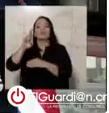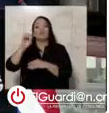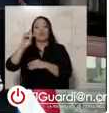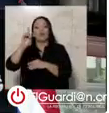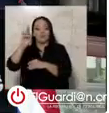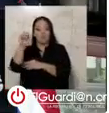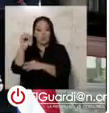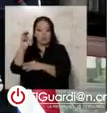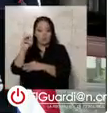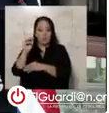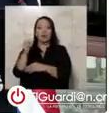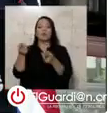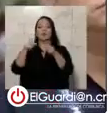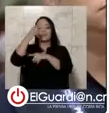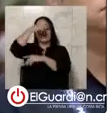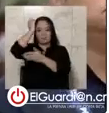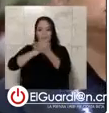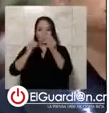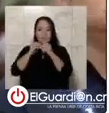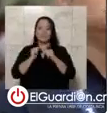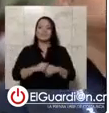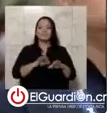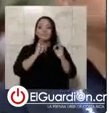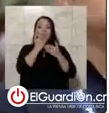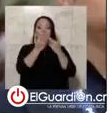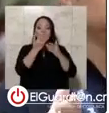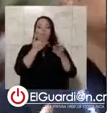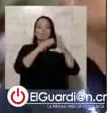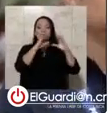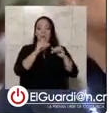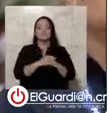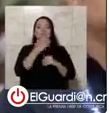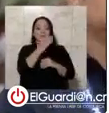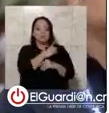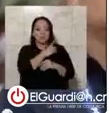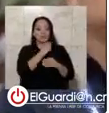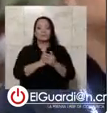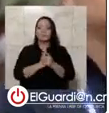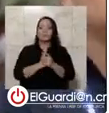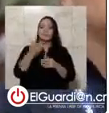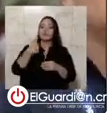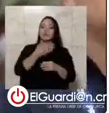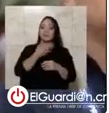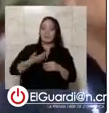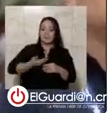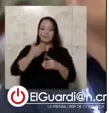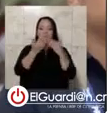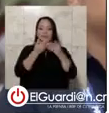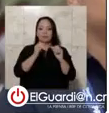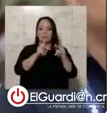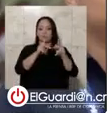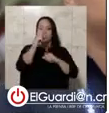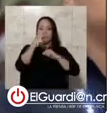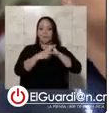Acontecer Espartano y Algo Más. Muchas gracias. Buenas tardes, muchas gracias, don Arnold. Señor presidente, muchas gracias por permitirnos